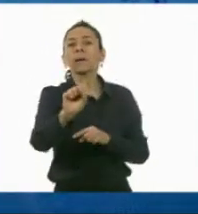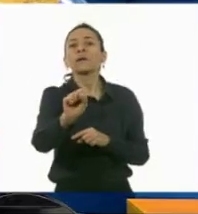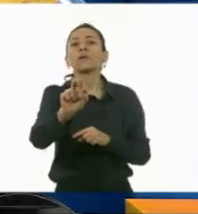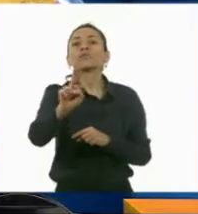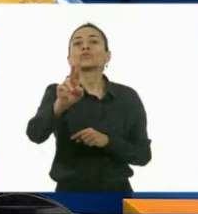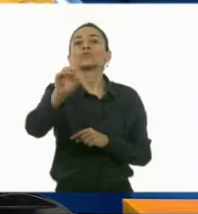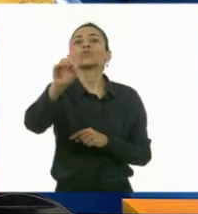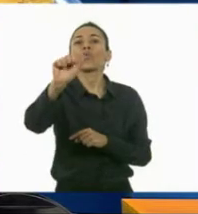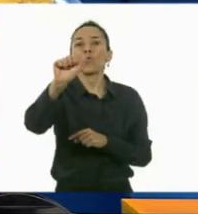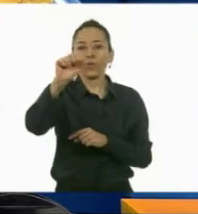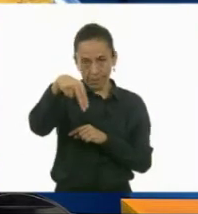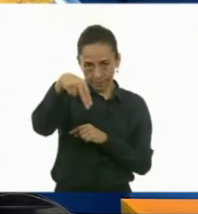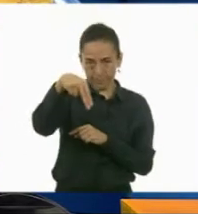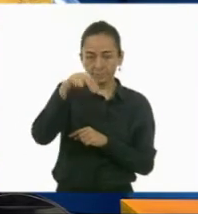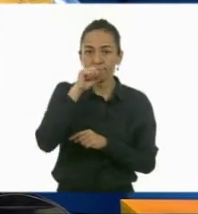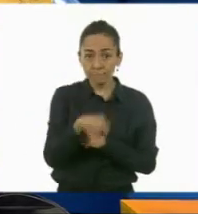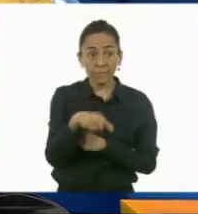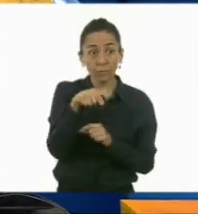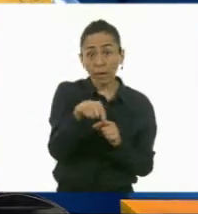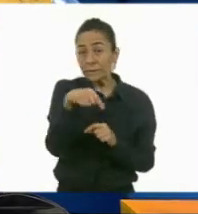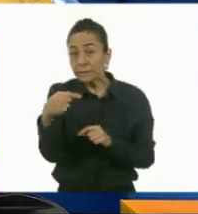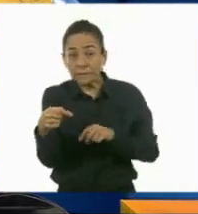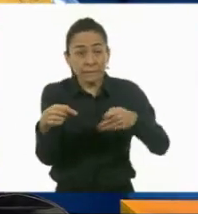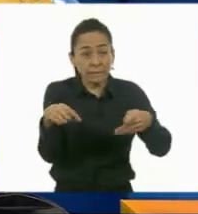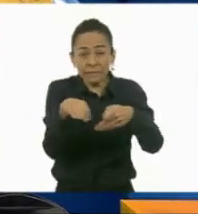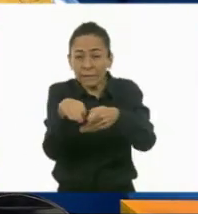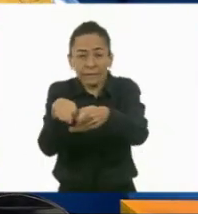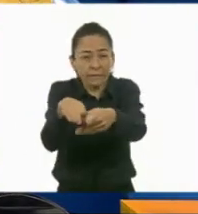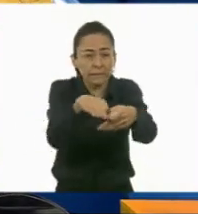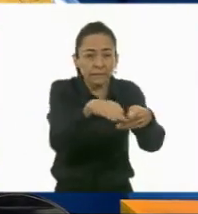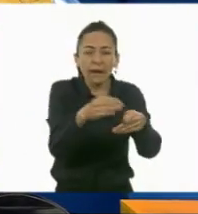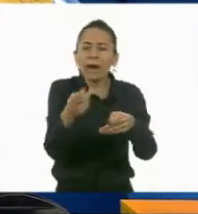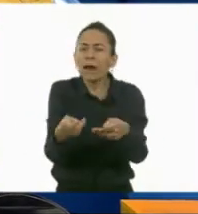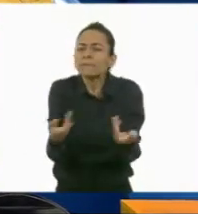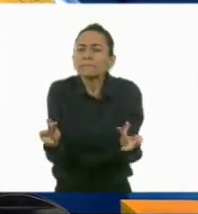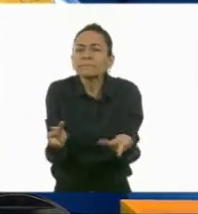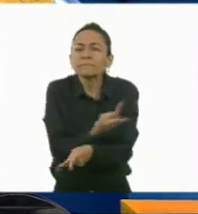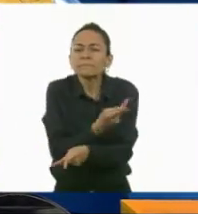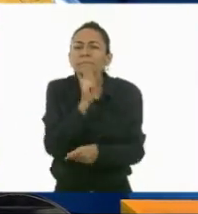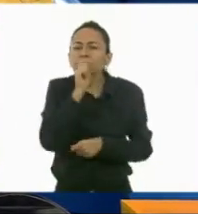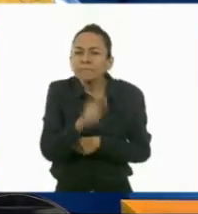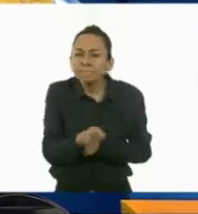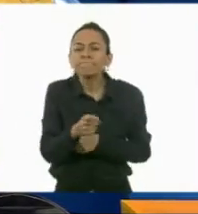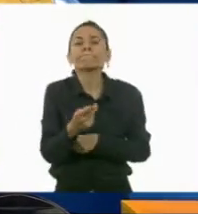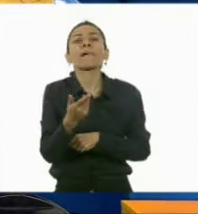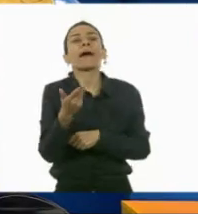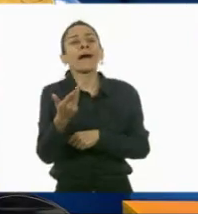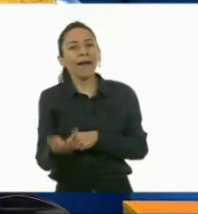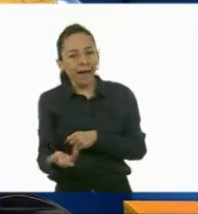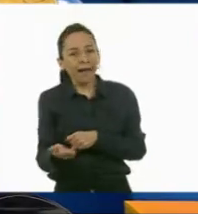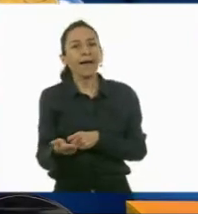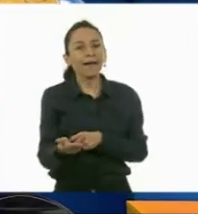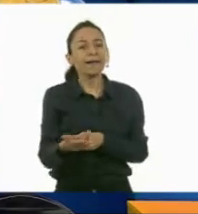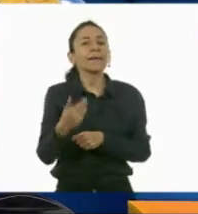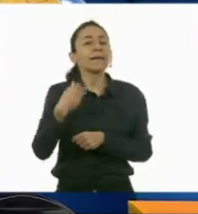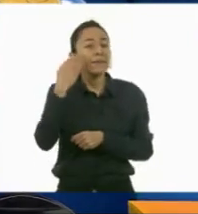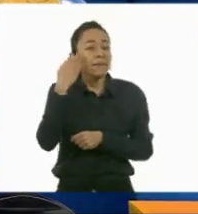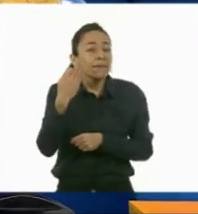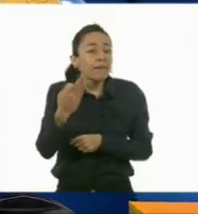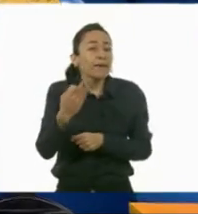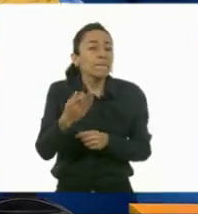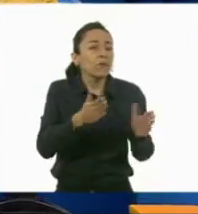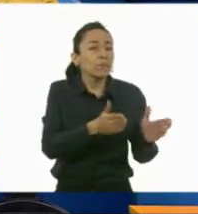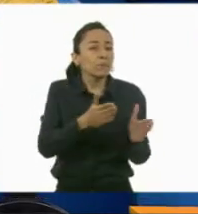A la vera de este río se crearon todas las etapas de lo que conocemos como la historia del antiguo egipcio,